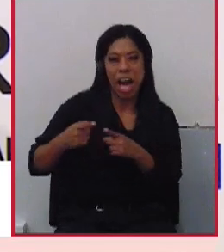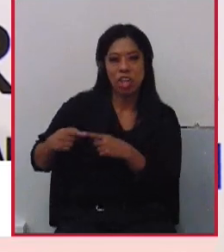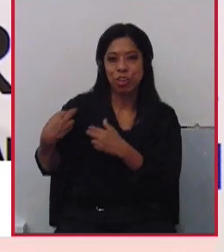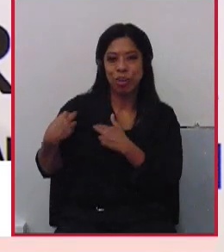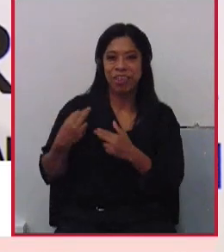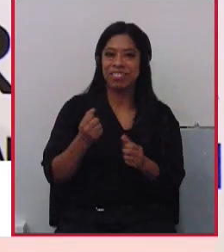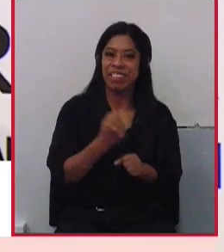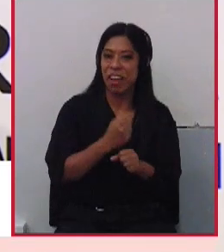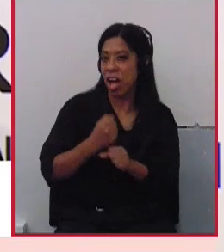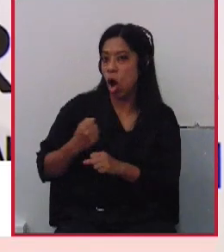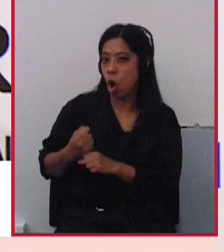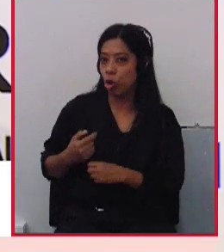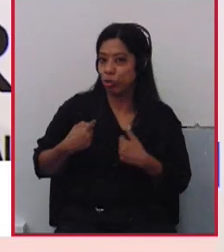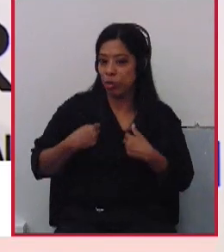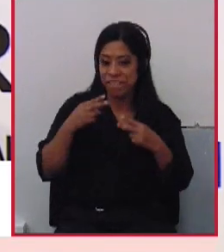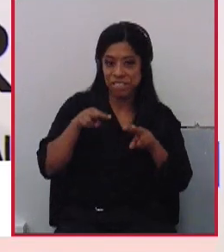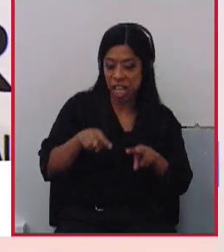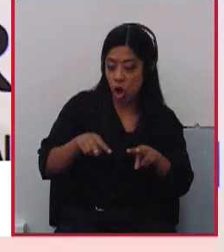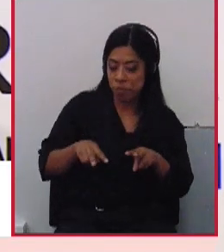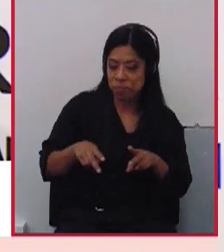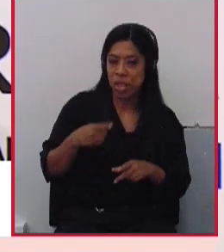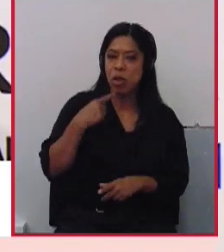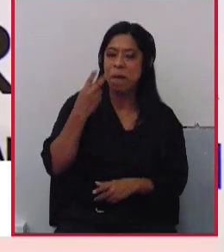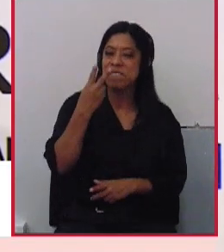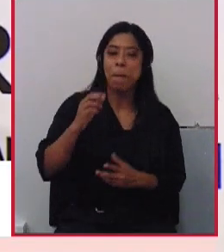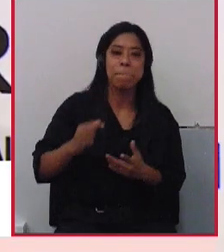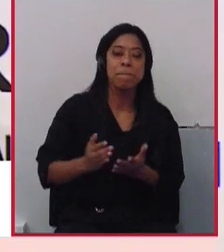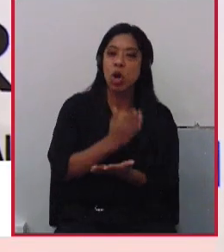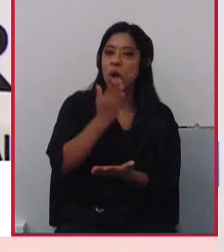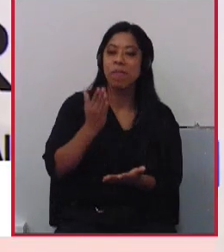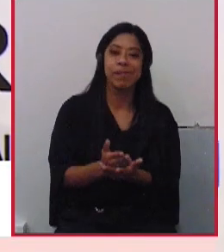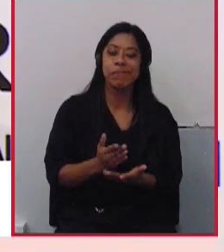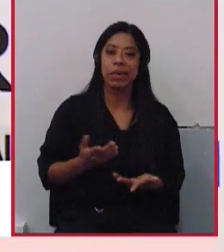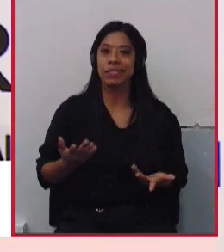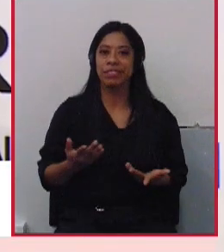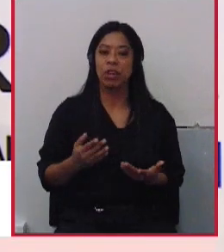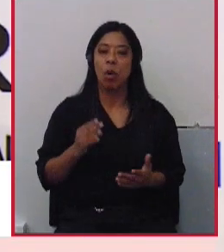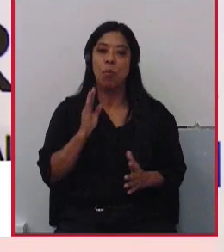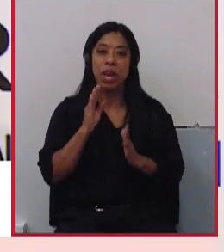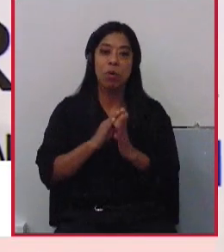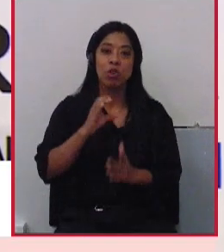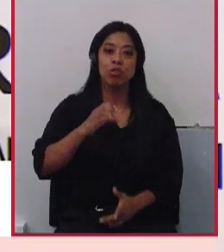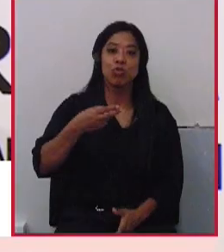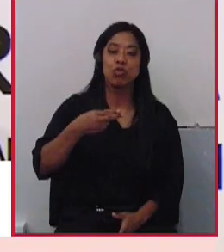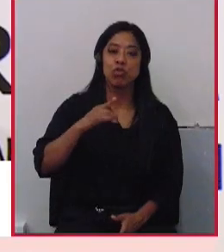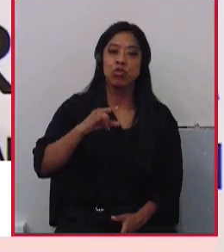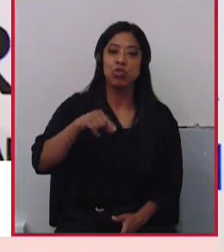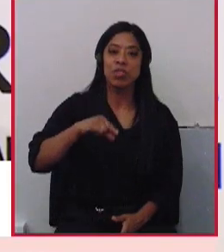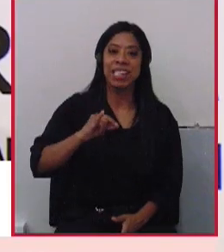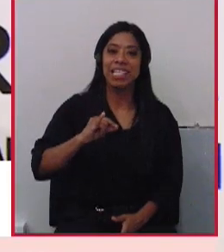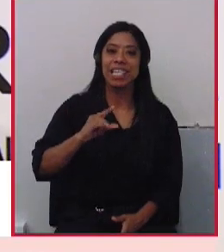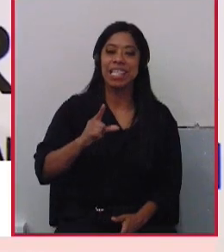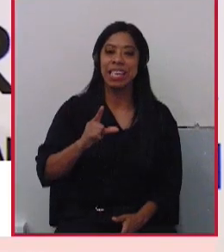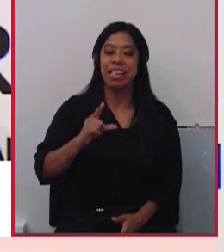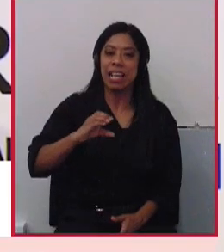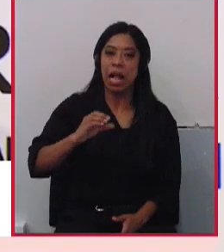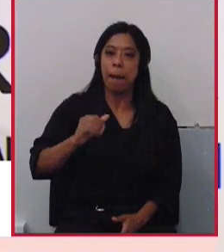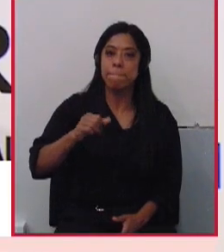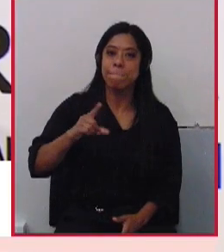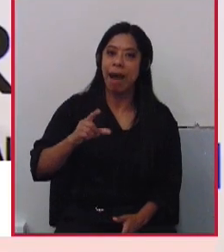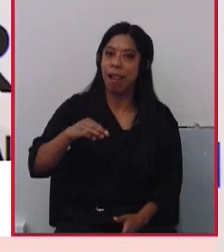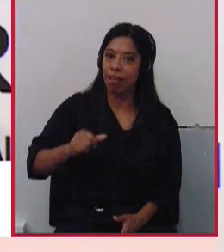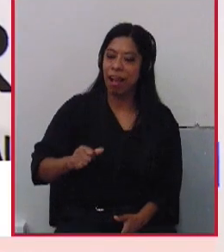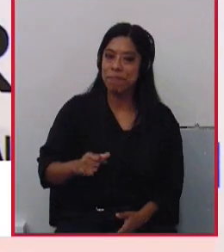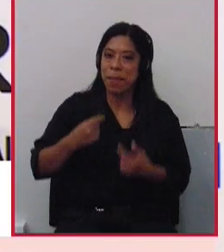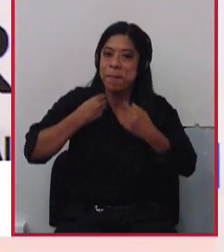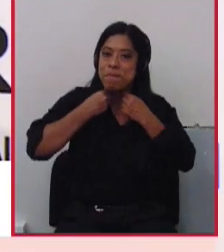viendo, uno de los problemas que se está teniendo, en el caso de Chuquicamata también donde pertenezco, es la